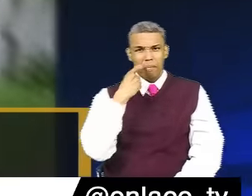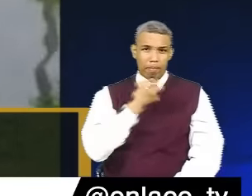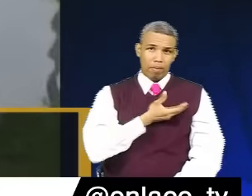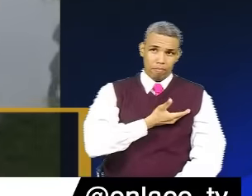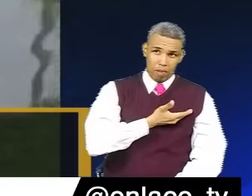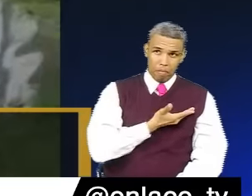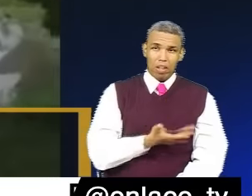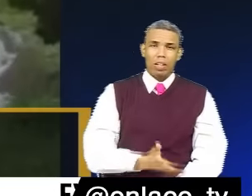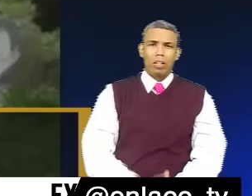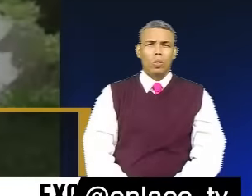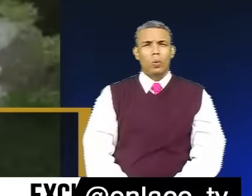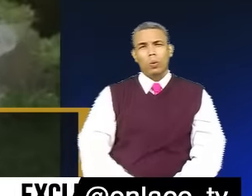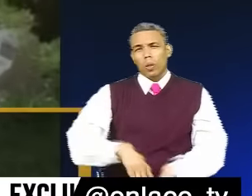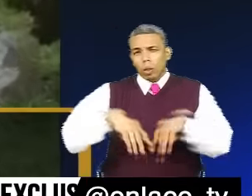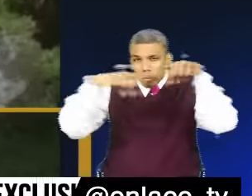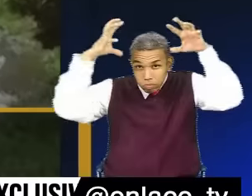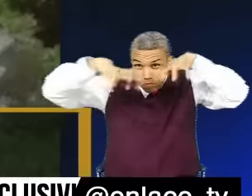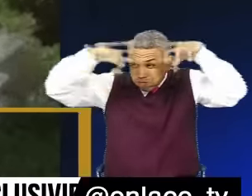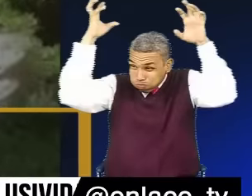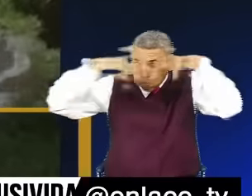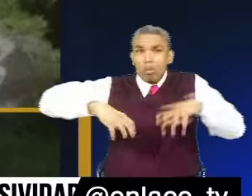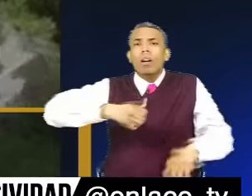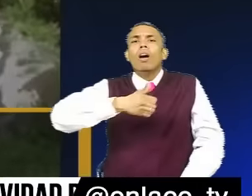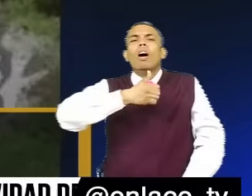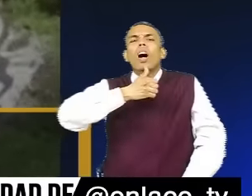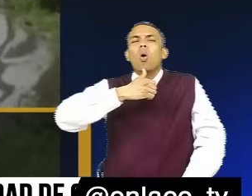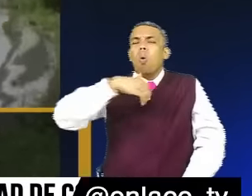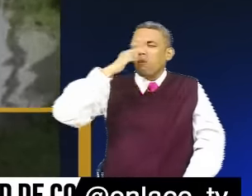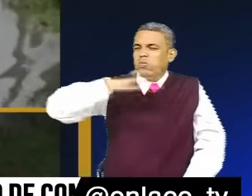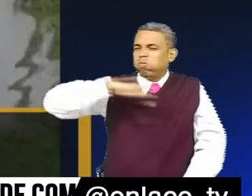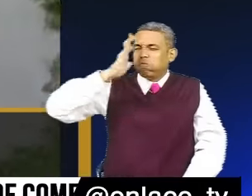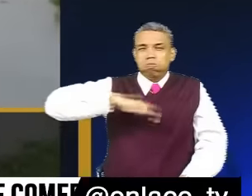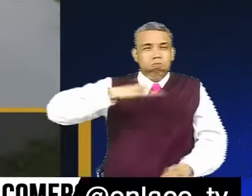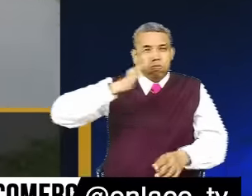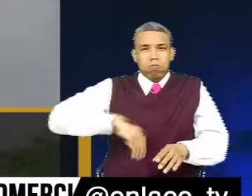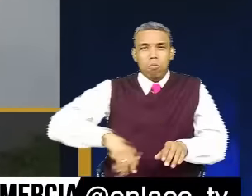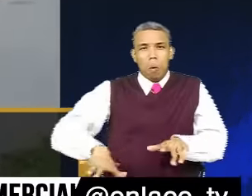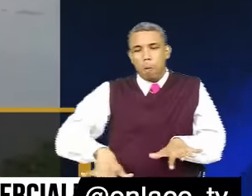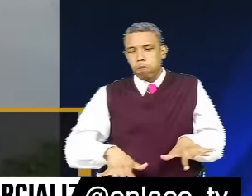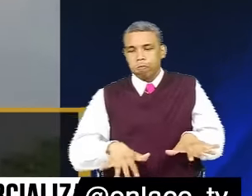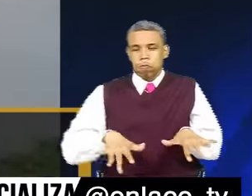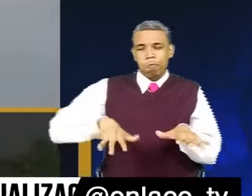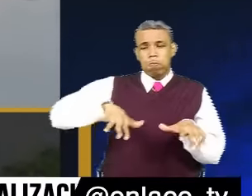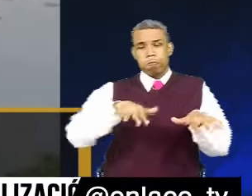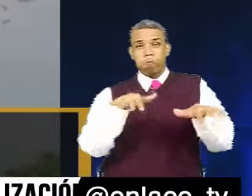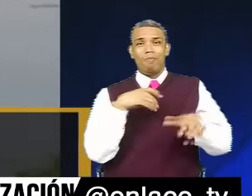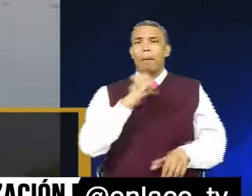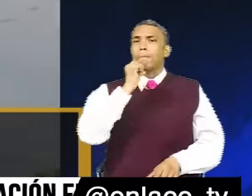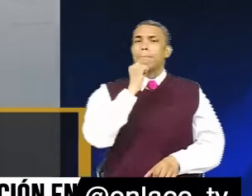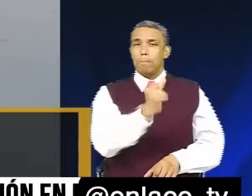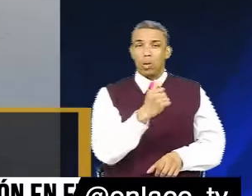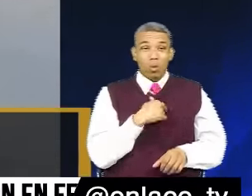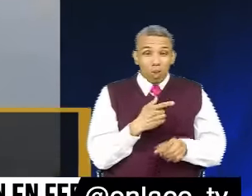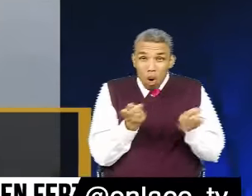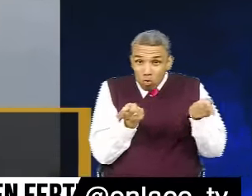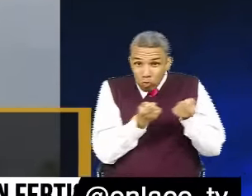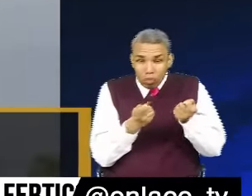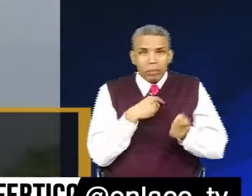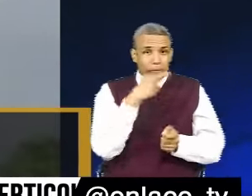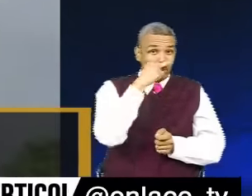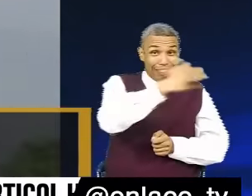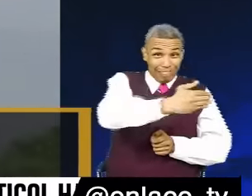dan cuenta por medio de este video el rebosamiento de aguas negras que se presenta en esta infraestructura y que afecta a los comedores infantiles. Cada